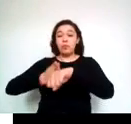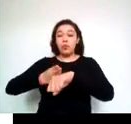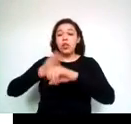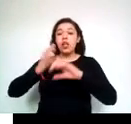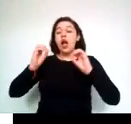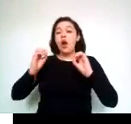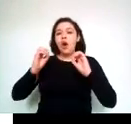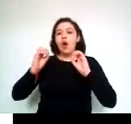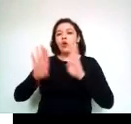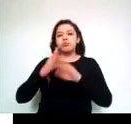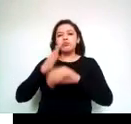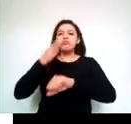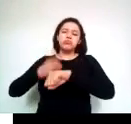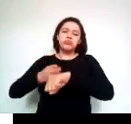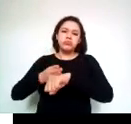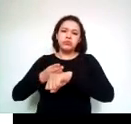necesitan